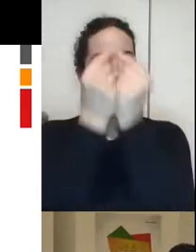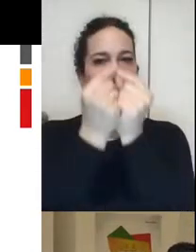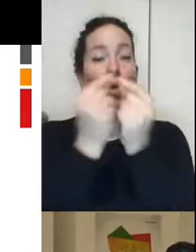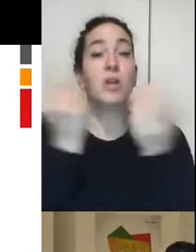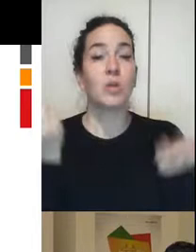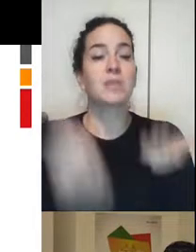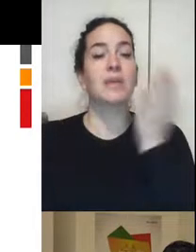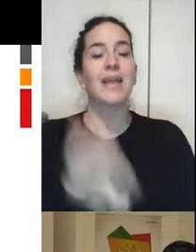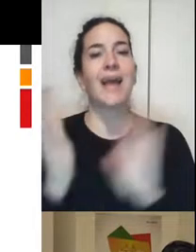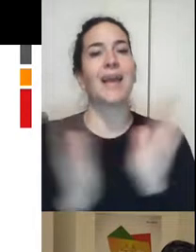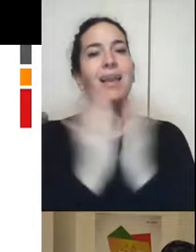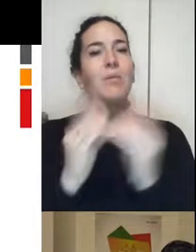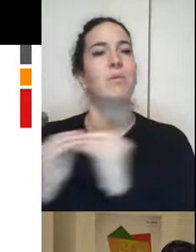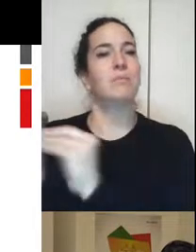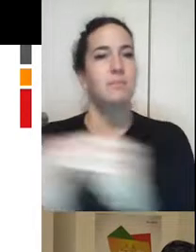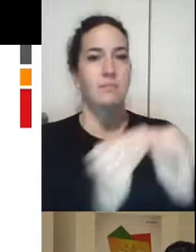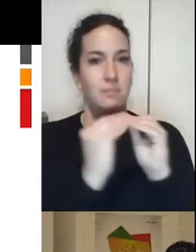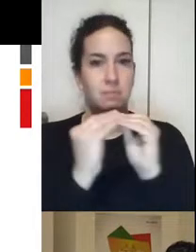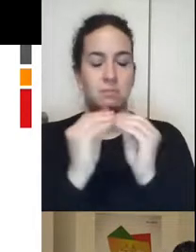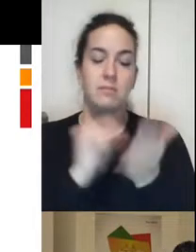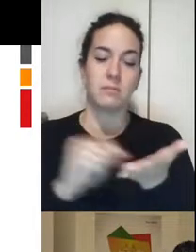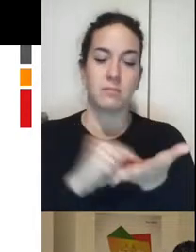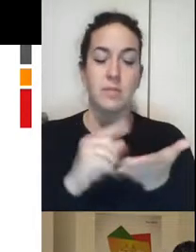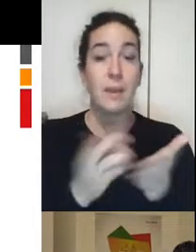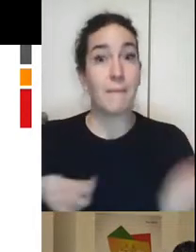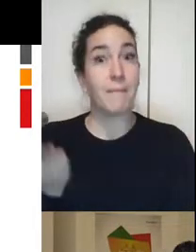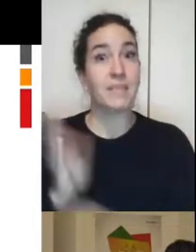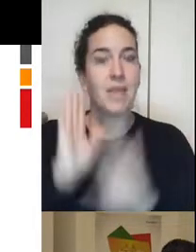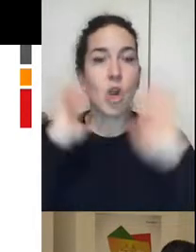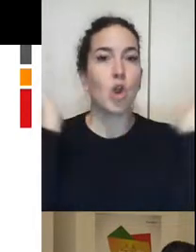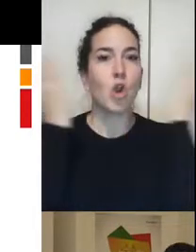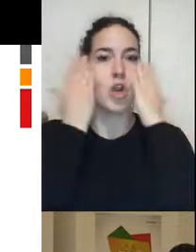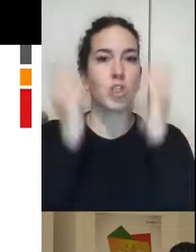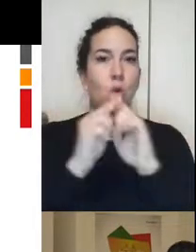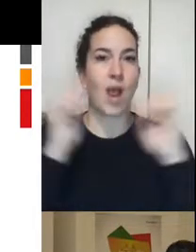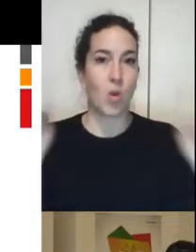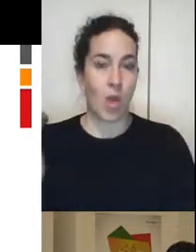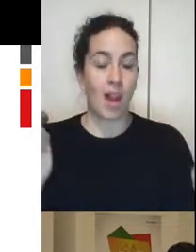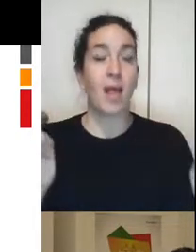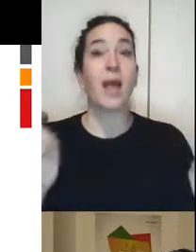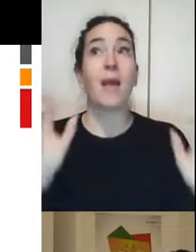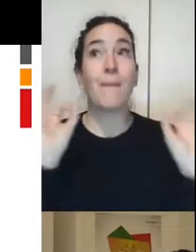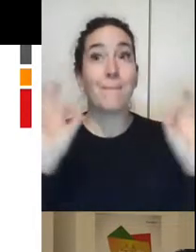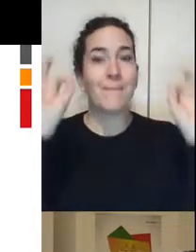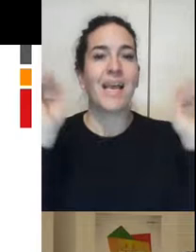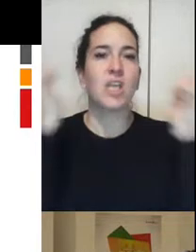y presentar ese libro en un congreso anual con estudiantes de filosofía del ámbito hispanoamericano.